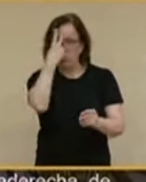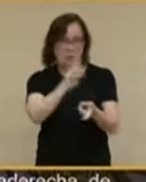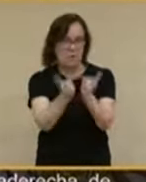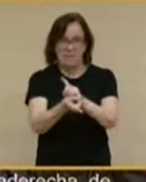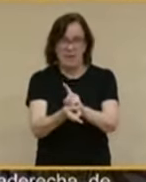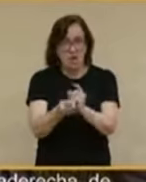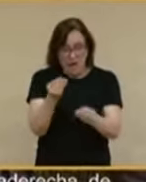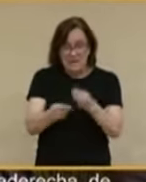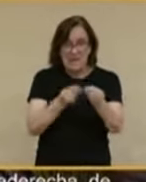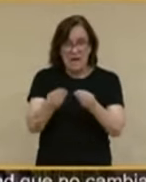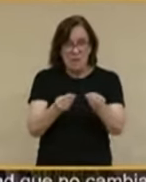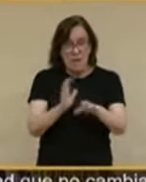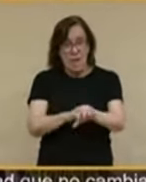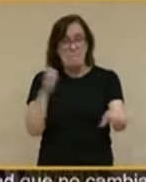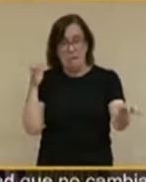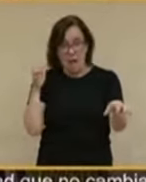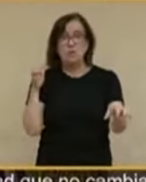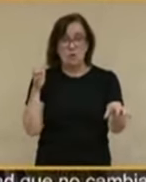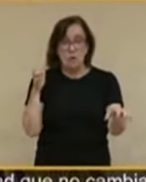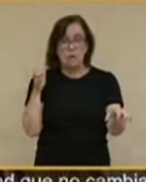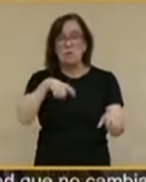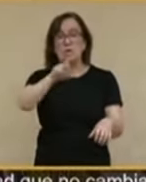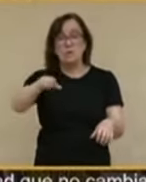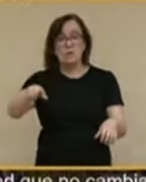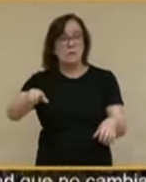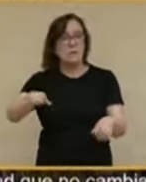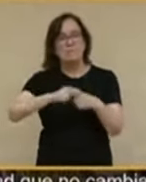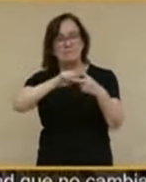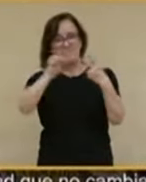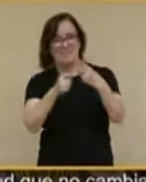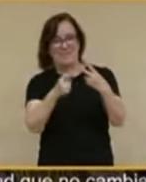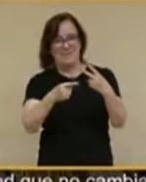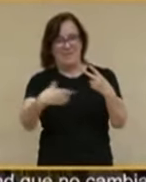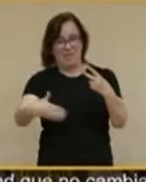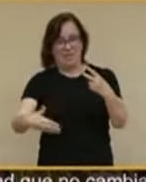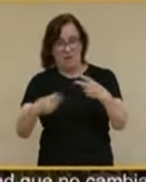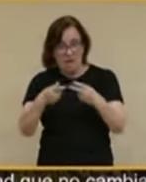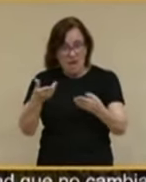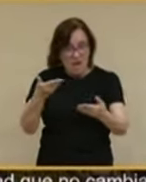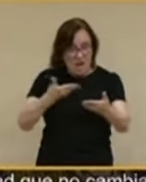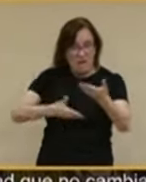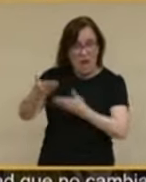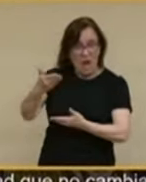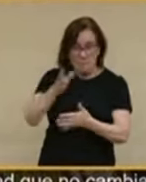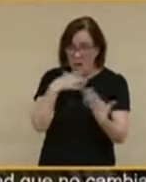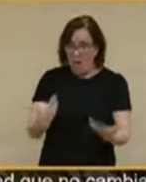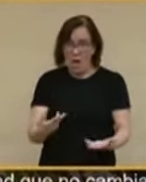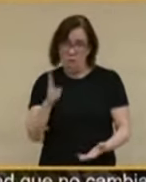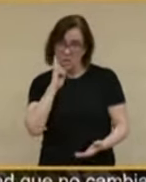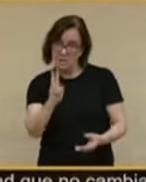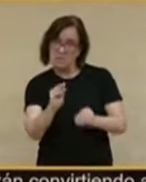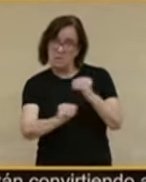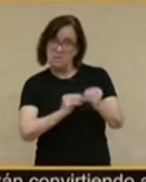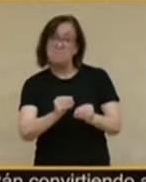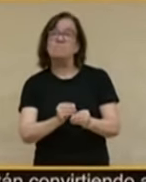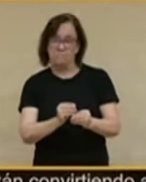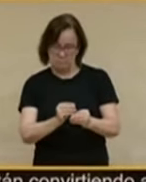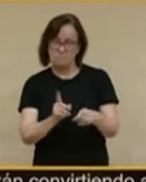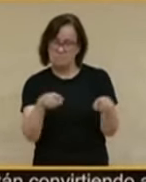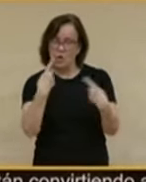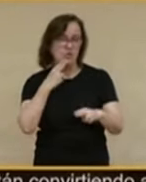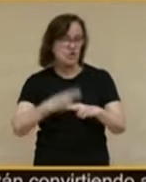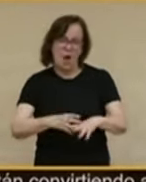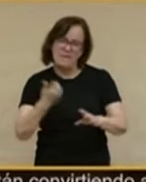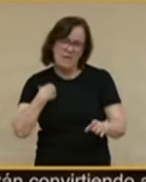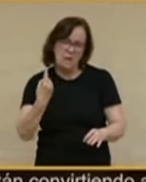Están convirtiendo a la mayoría en ciudadanos de segunda. Y si el trueque que aquí están perpetrando, sí, solo tiene un